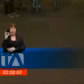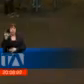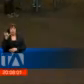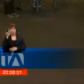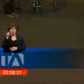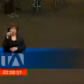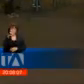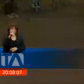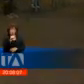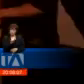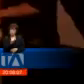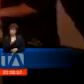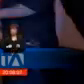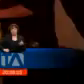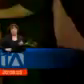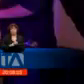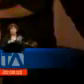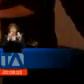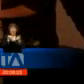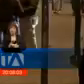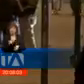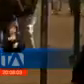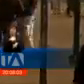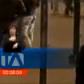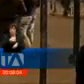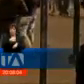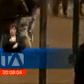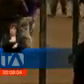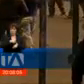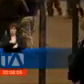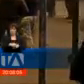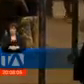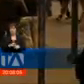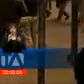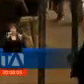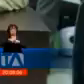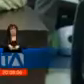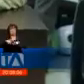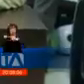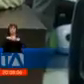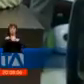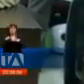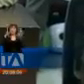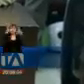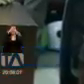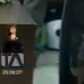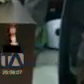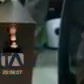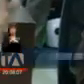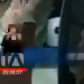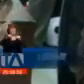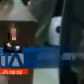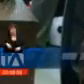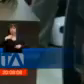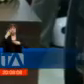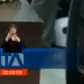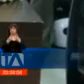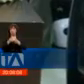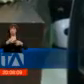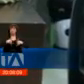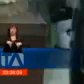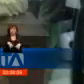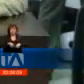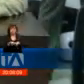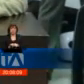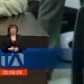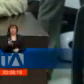la iniciativa de eliminar la hora límite para el funcionamiento de centros nocturnos. Es una ciudad que tiene que estar viva las 24